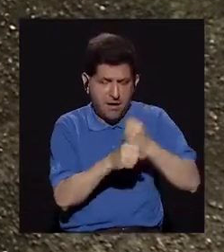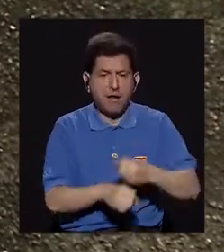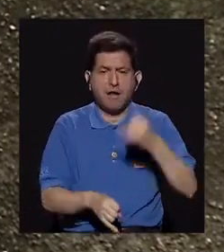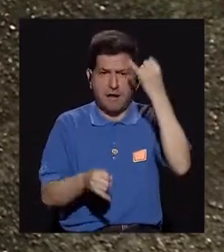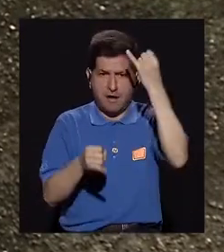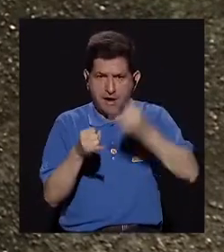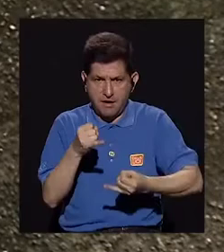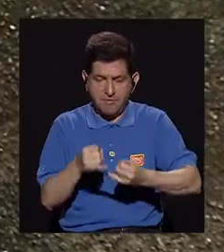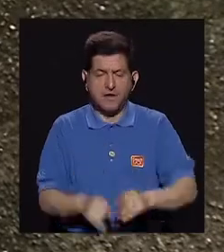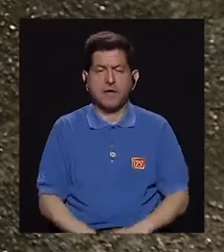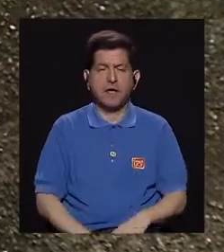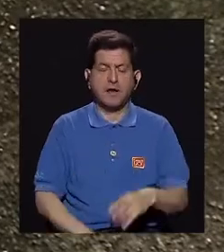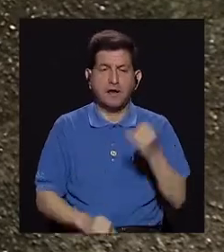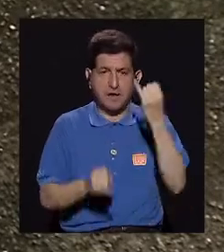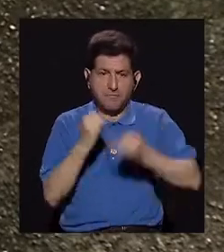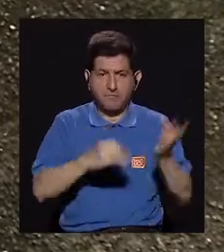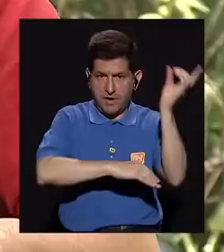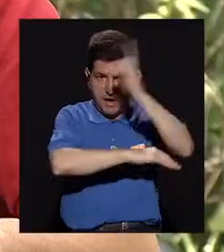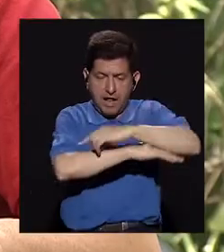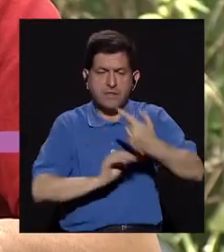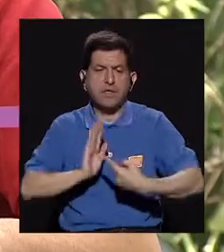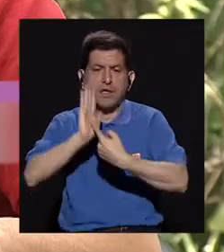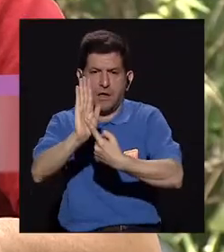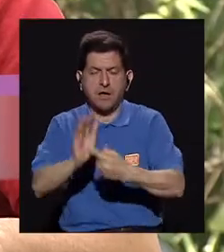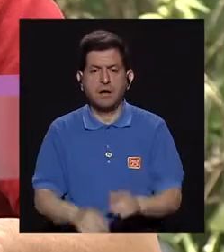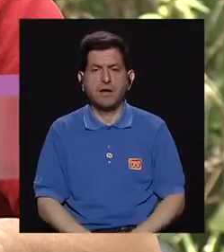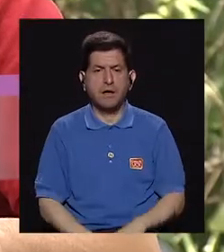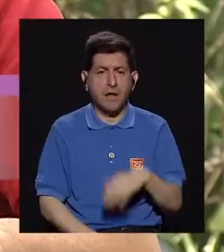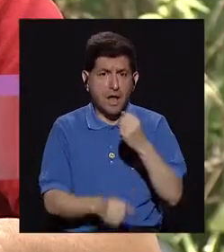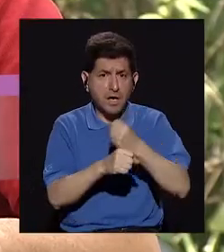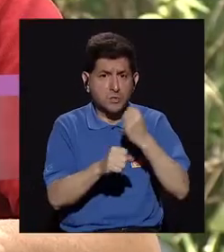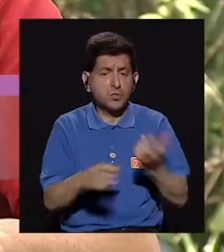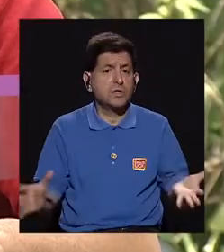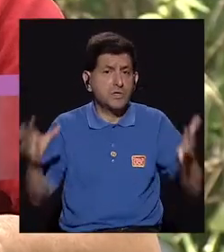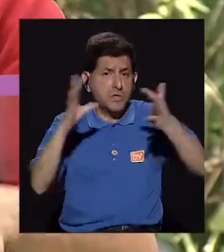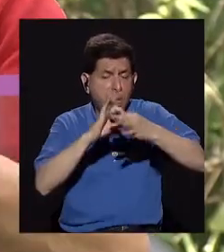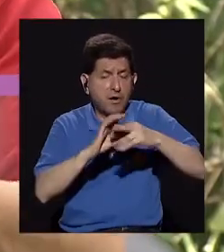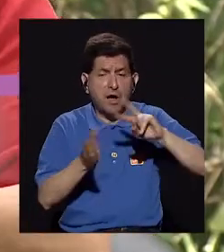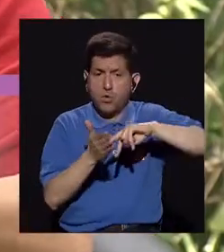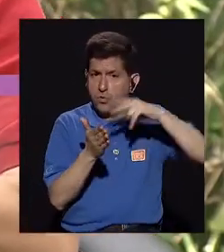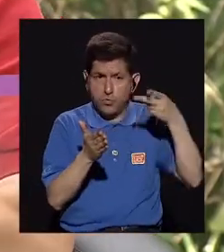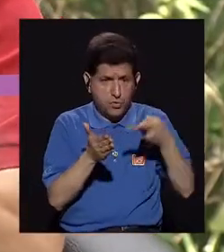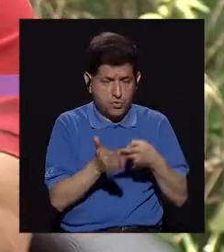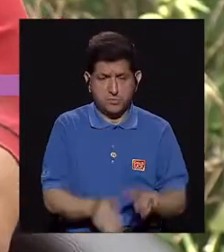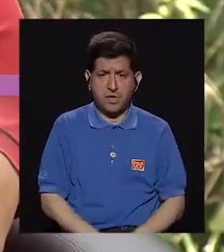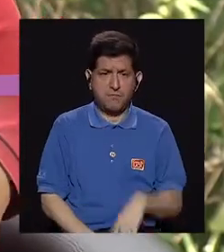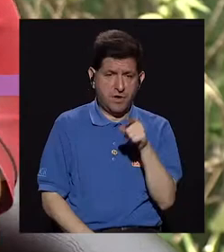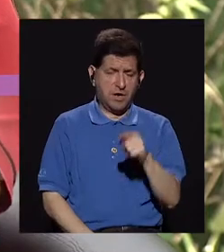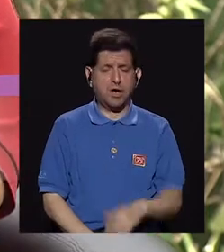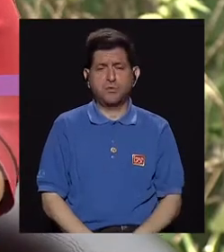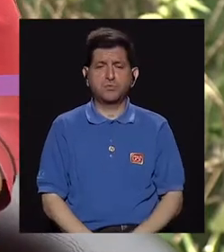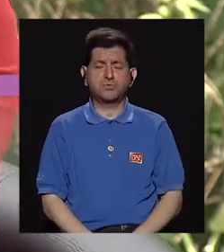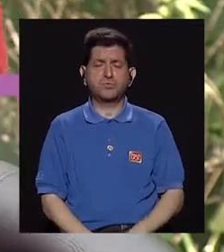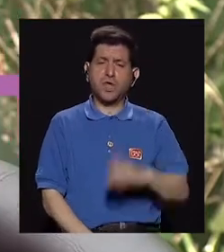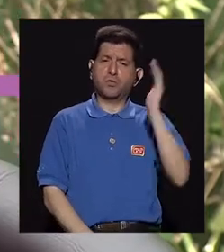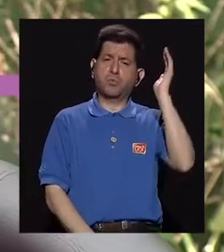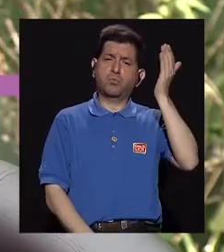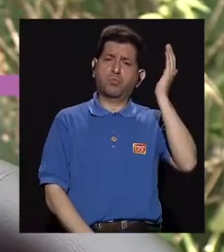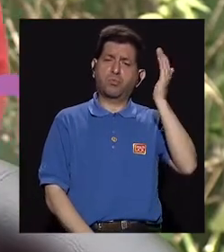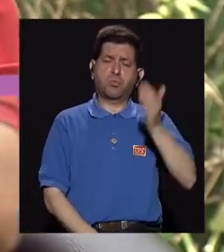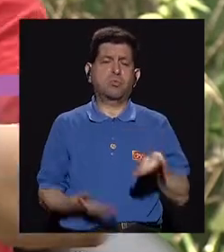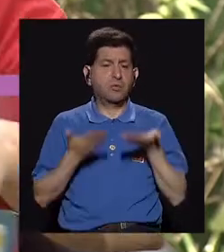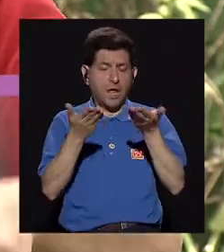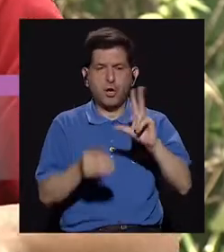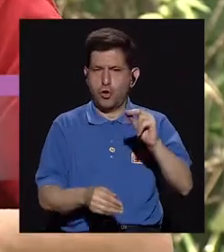y se presentan en el último día. O sea, es una construcción conjunta, no es que ustedes llegan con una postulación y tomen